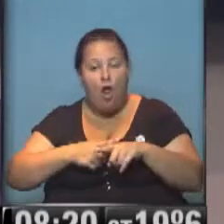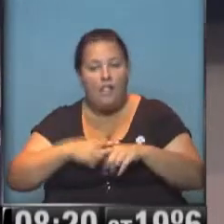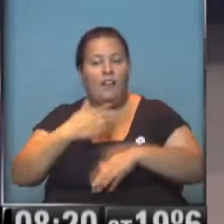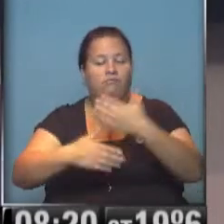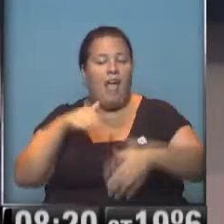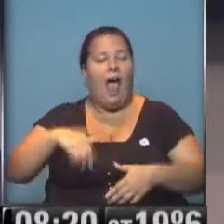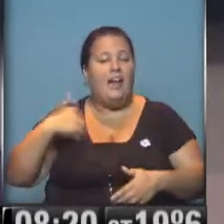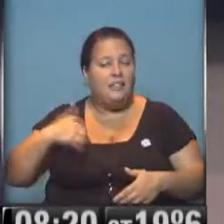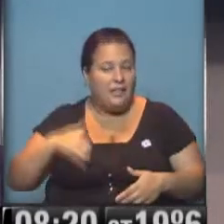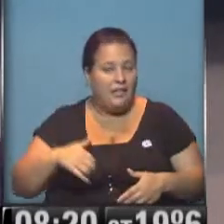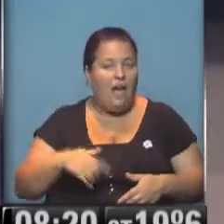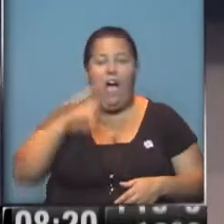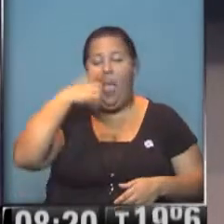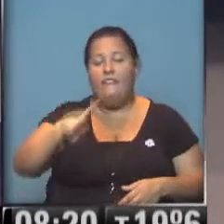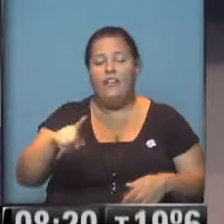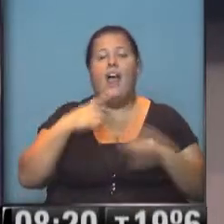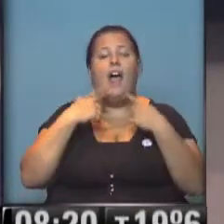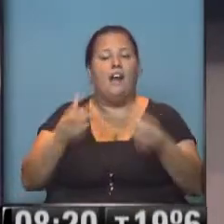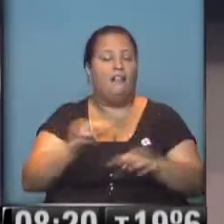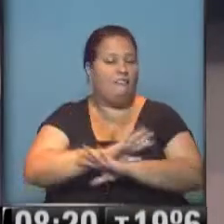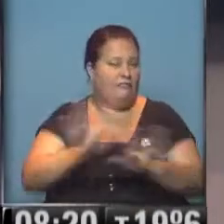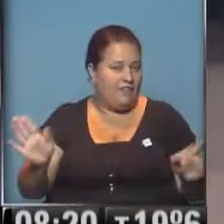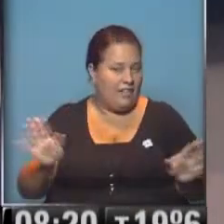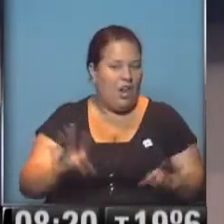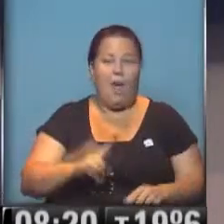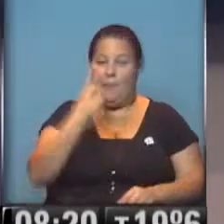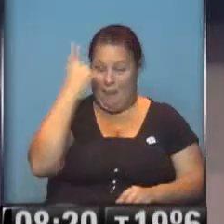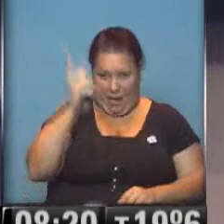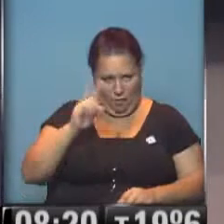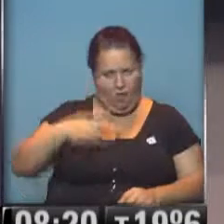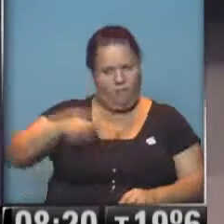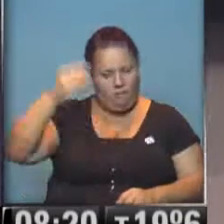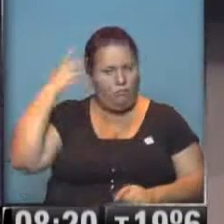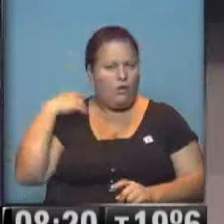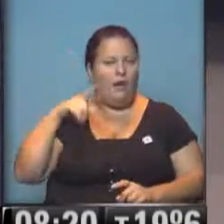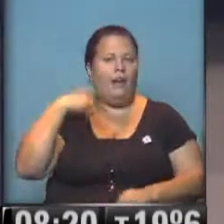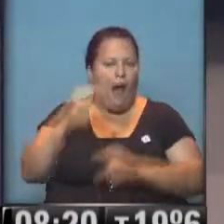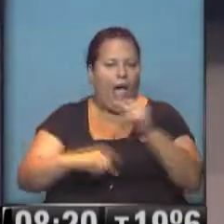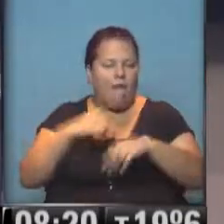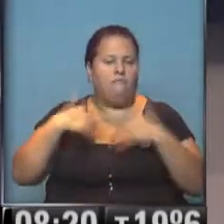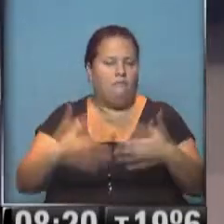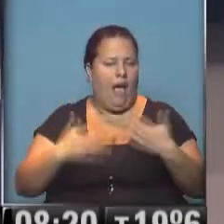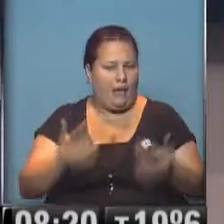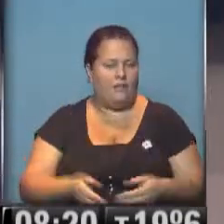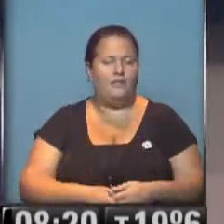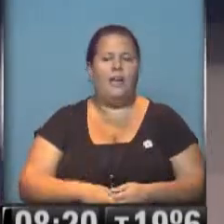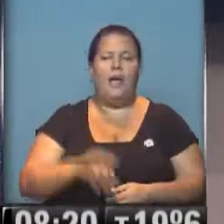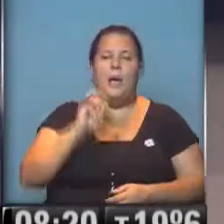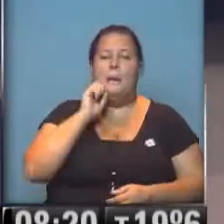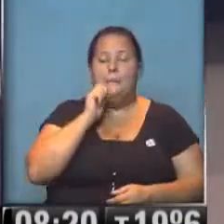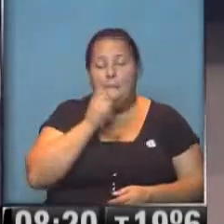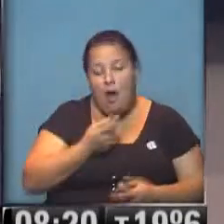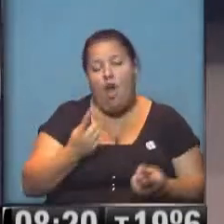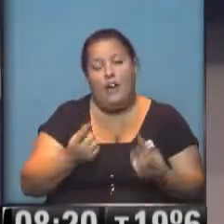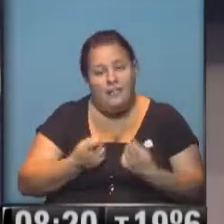desarrolla argentina y terminó con un reclamo que no es la primera que lo hace pero cada vez lo remarca más sería bueno o